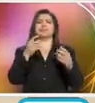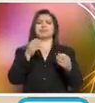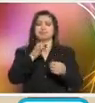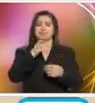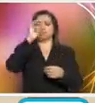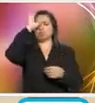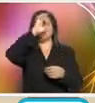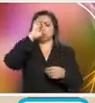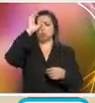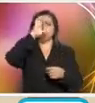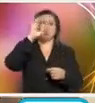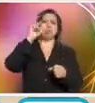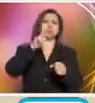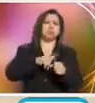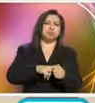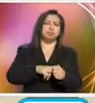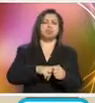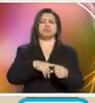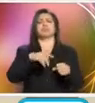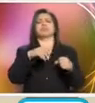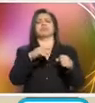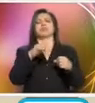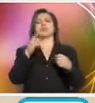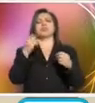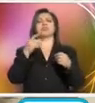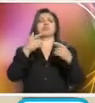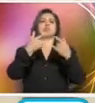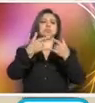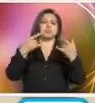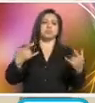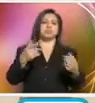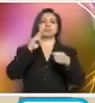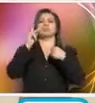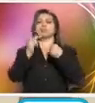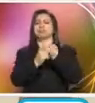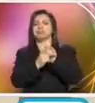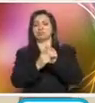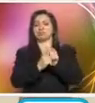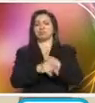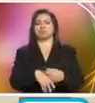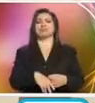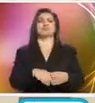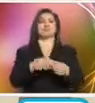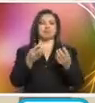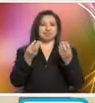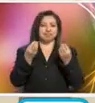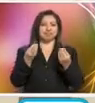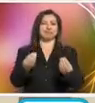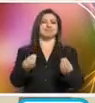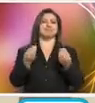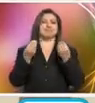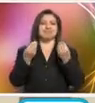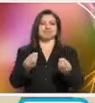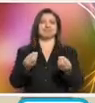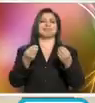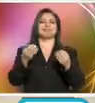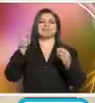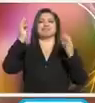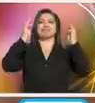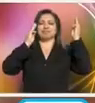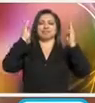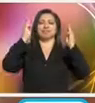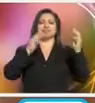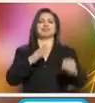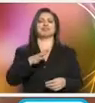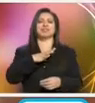nuestra cultura, de la historia de nuestro país, La realidad es que sí es realmente interesante la oferta. Y les quiero